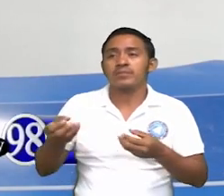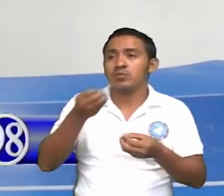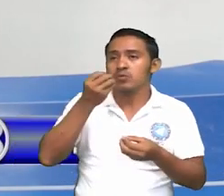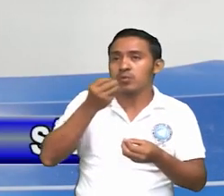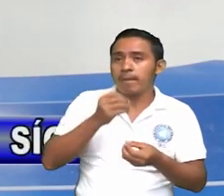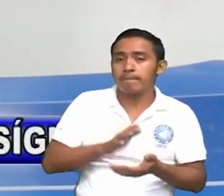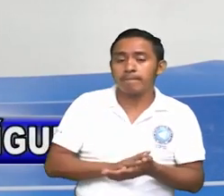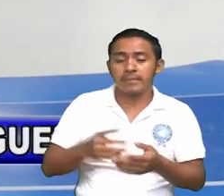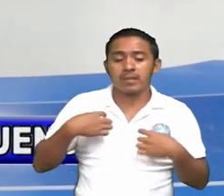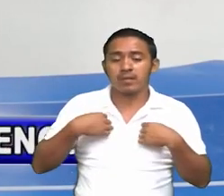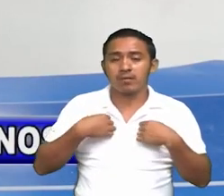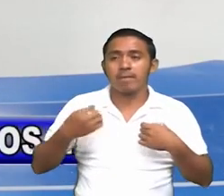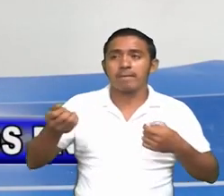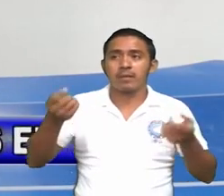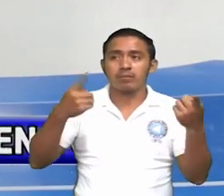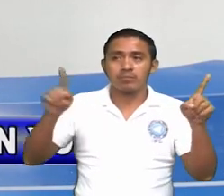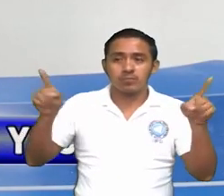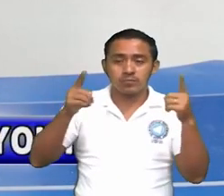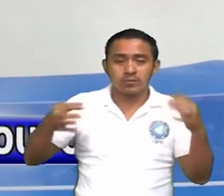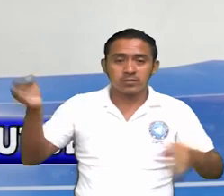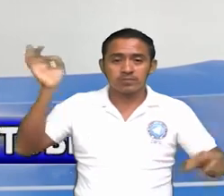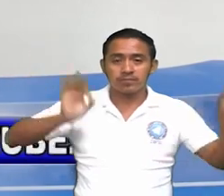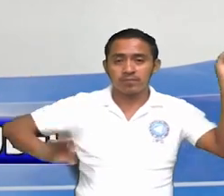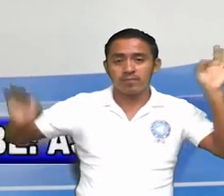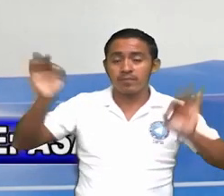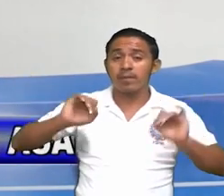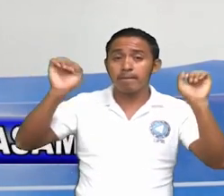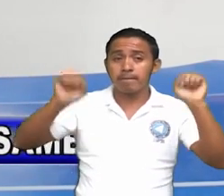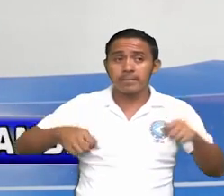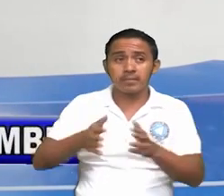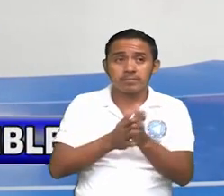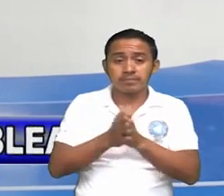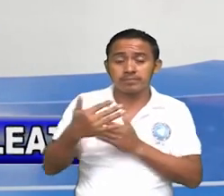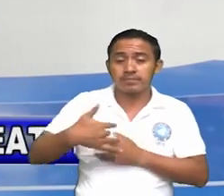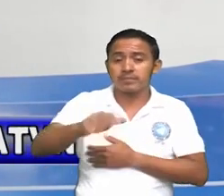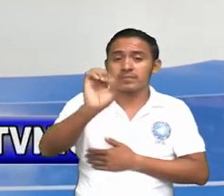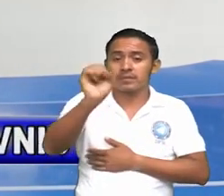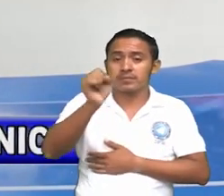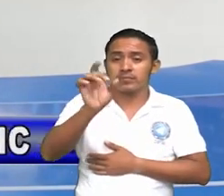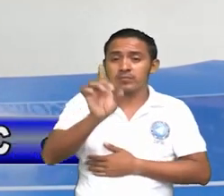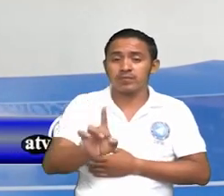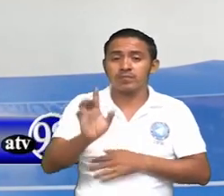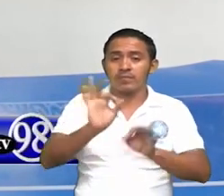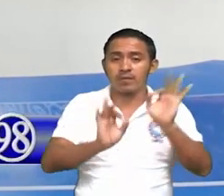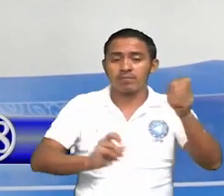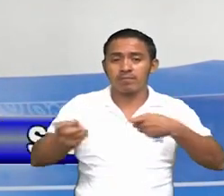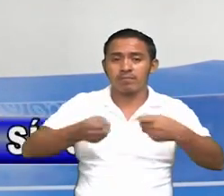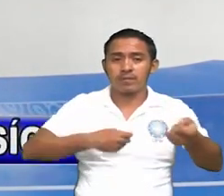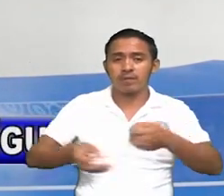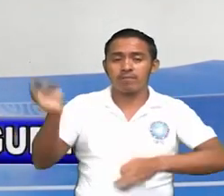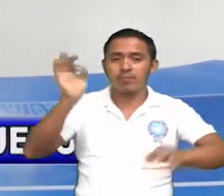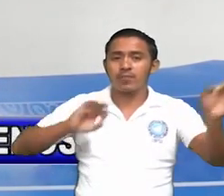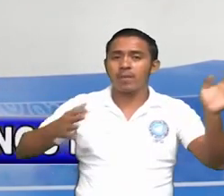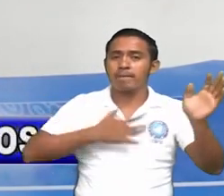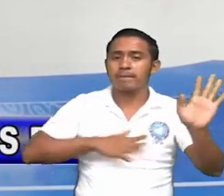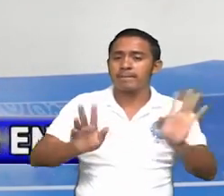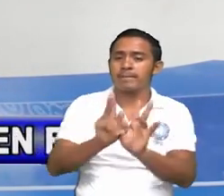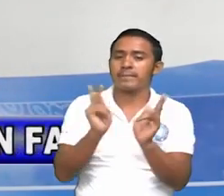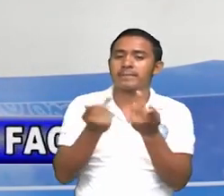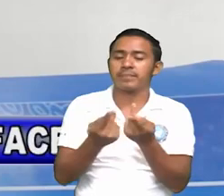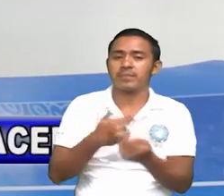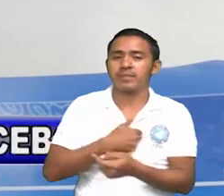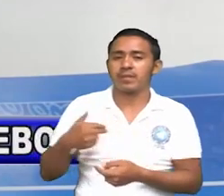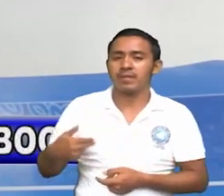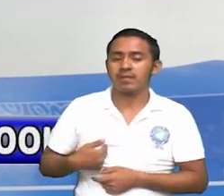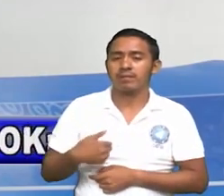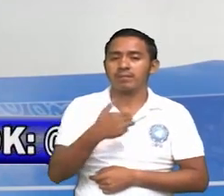Gastronomía, vestuario y música folclórica es lo que se podrá disfrutar este fin de semana en la feria El Folclor de mi Pueblo que organiza